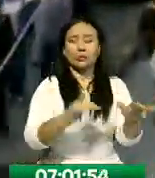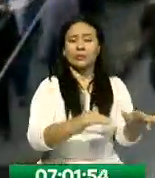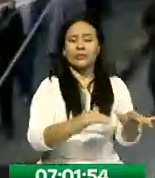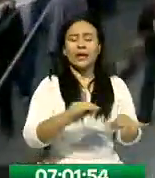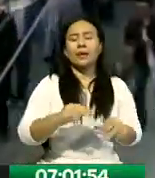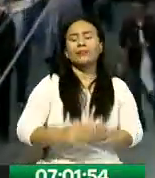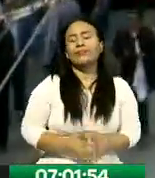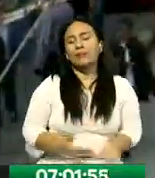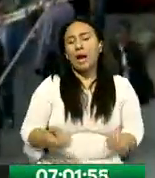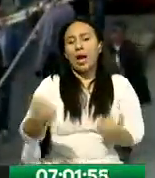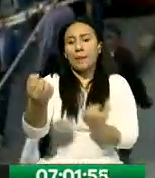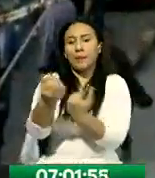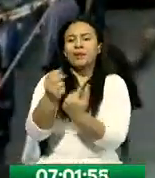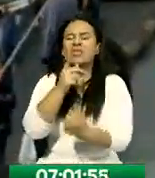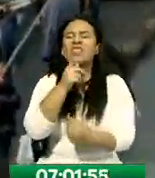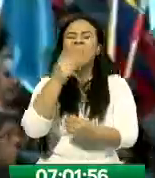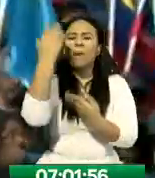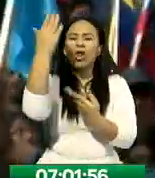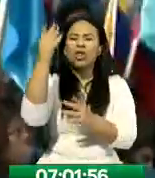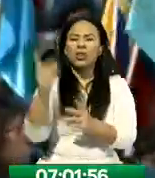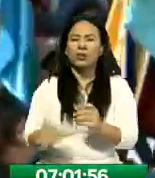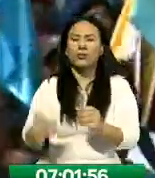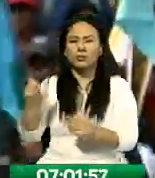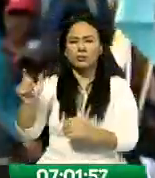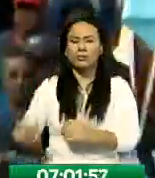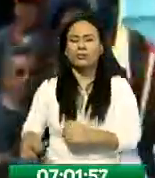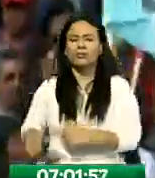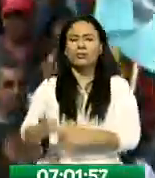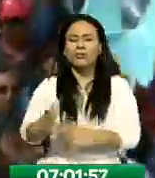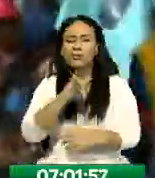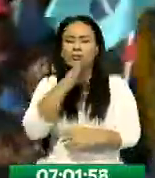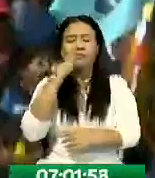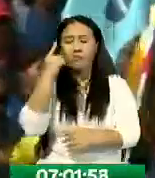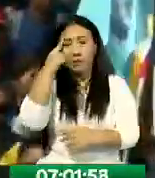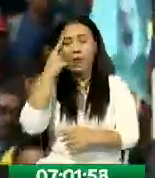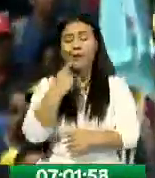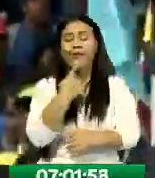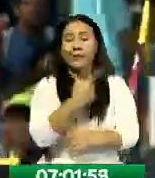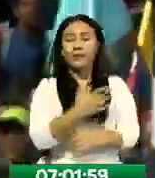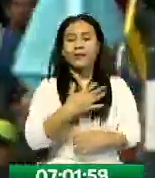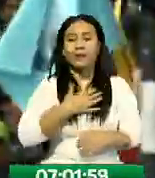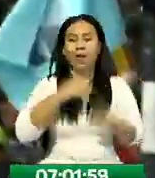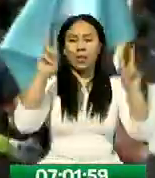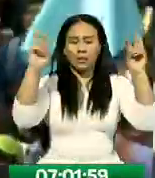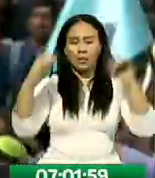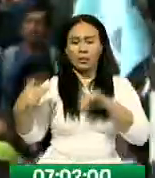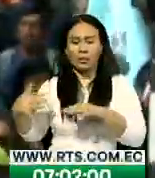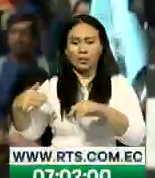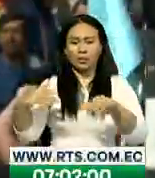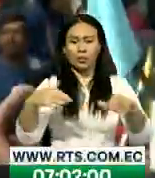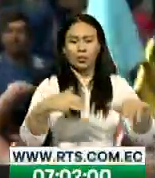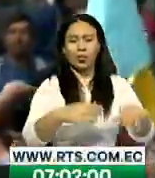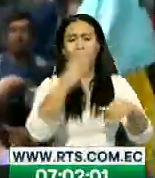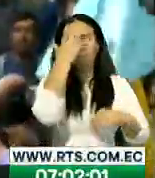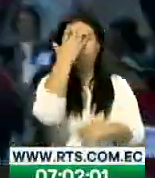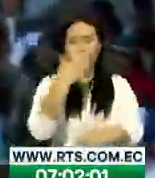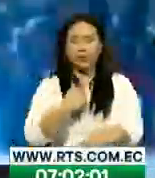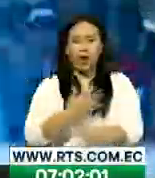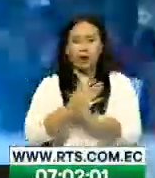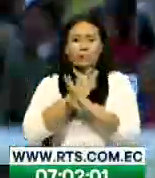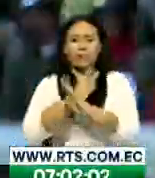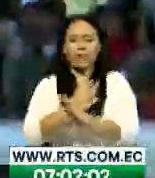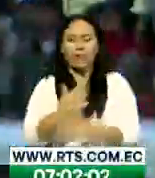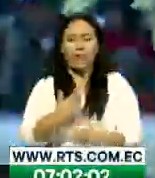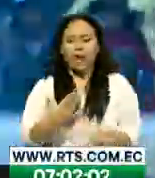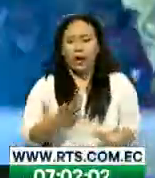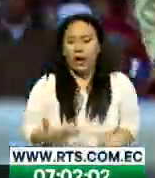exmandatario, también estuvieron figuras políticas del correísmo, quienes afirmaron que el motivo de su concentración era para protestar por